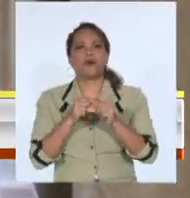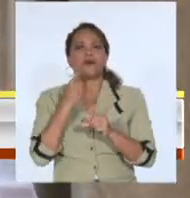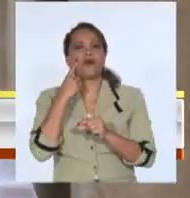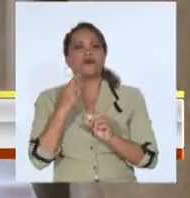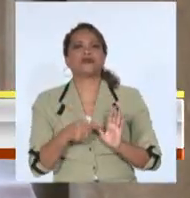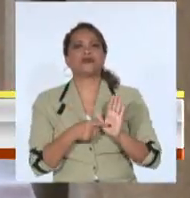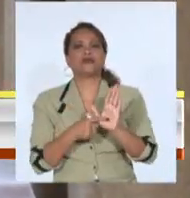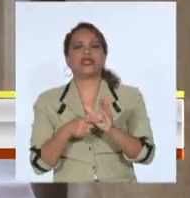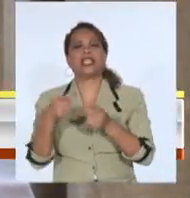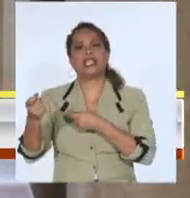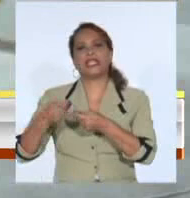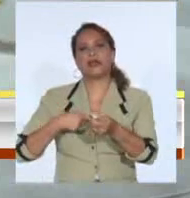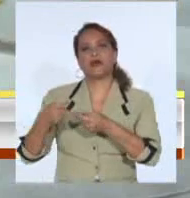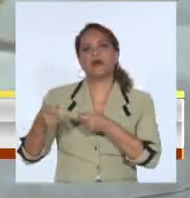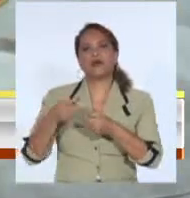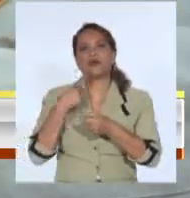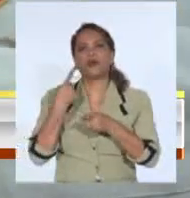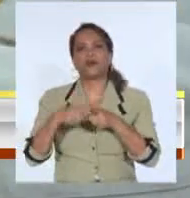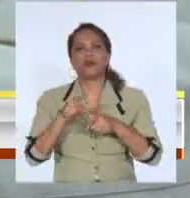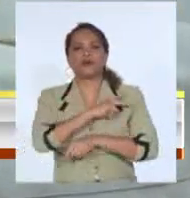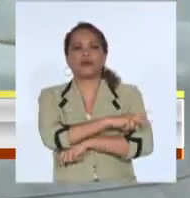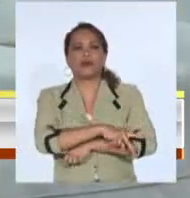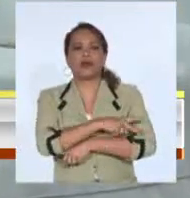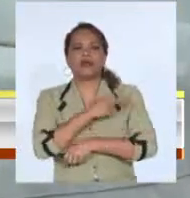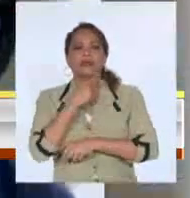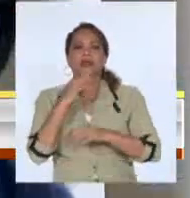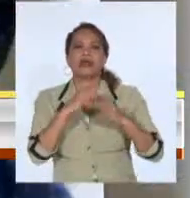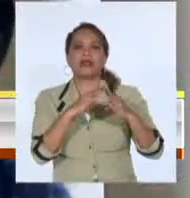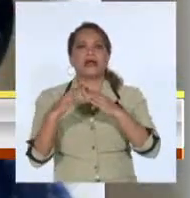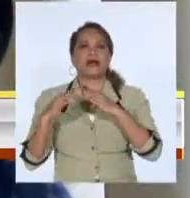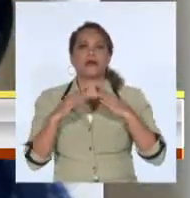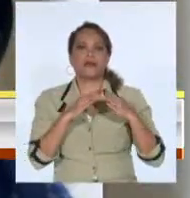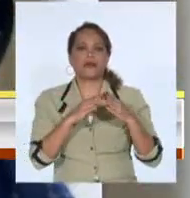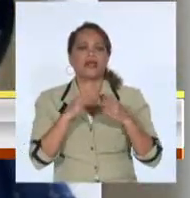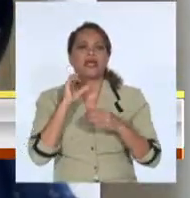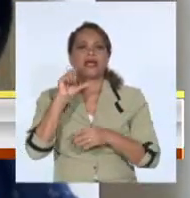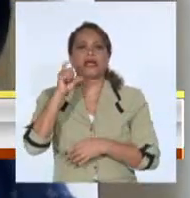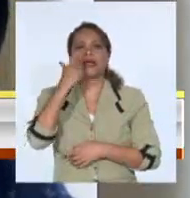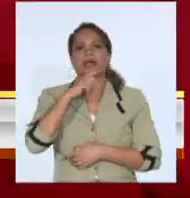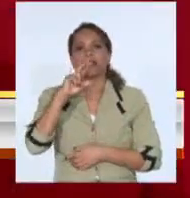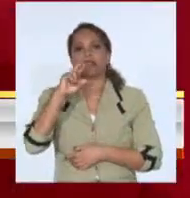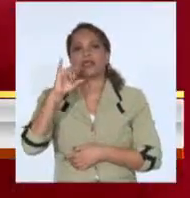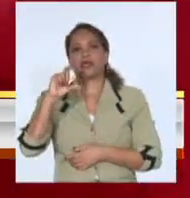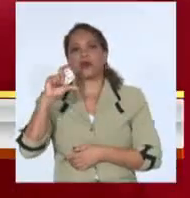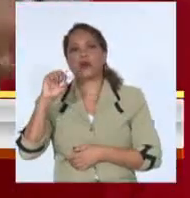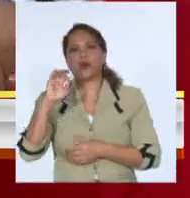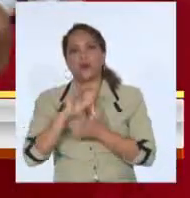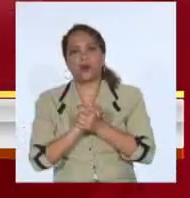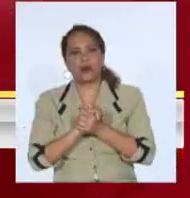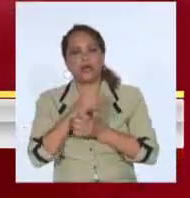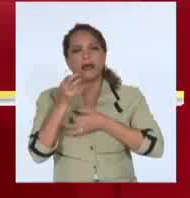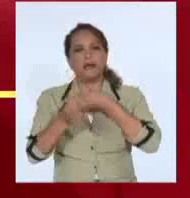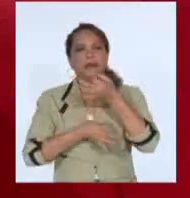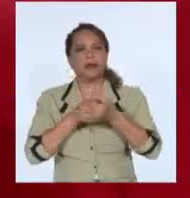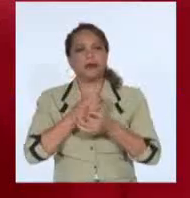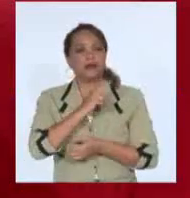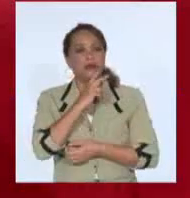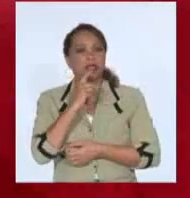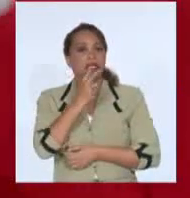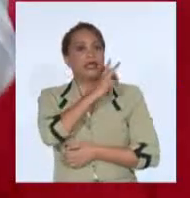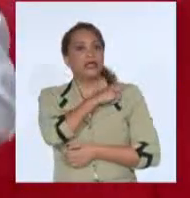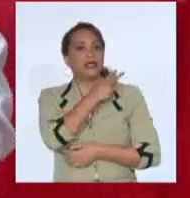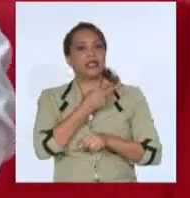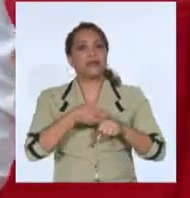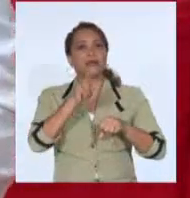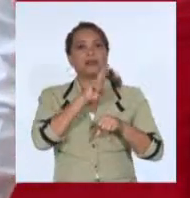concertar negocios con el Caribe a través de la comunidad de Caricón. Así lo afirmó el doctor en ciencia, señor Hugh Carquero, representante